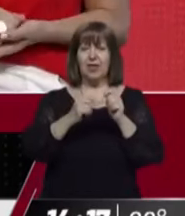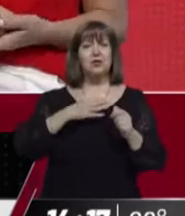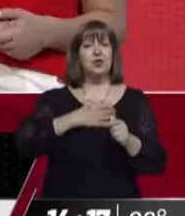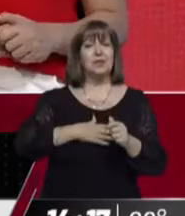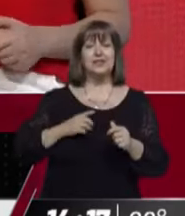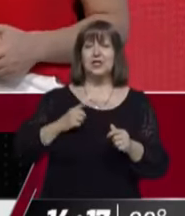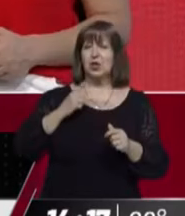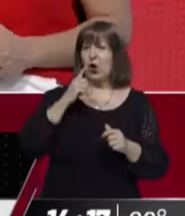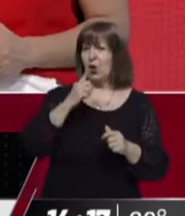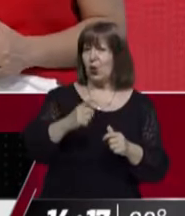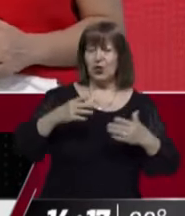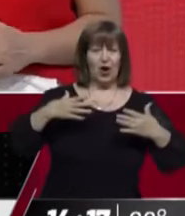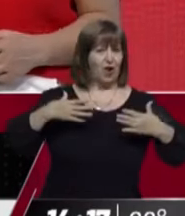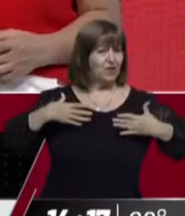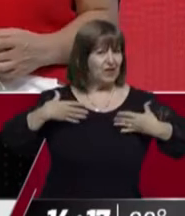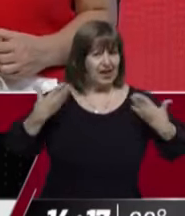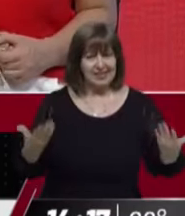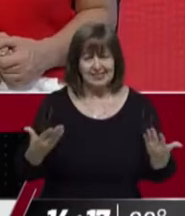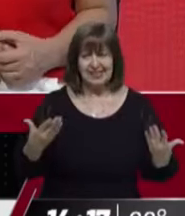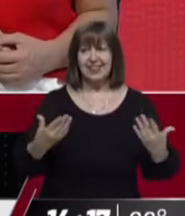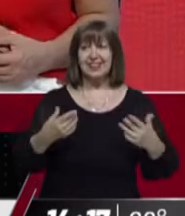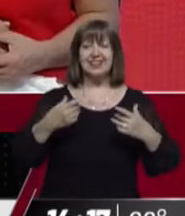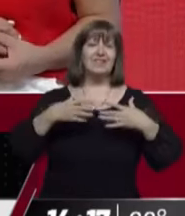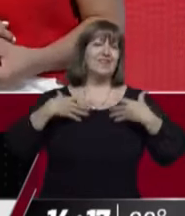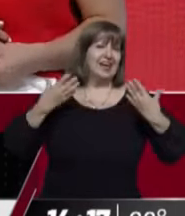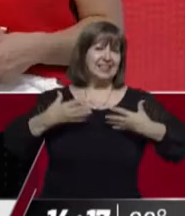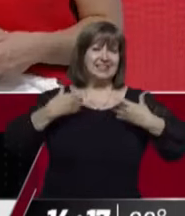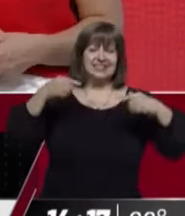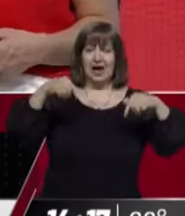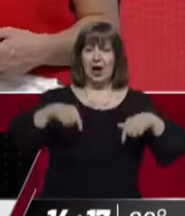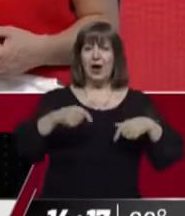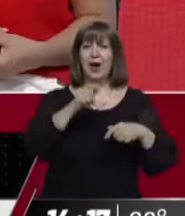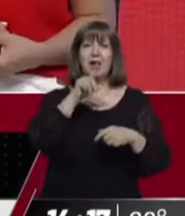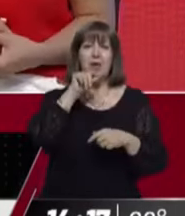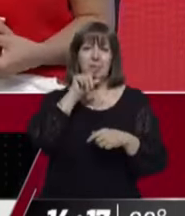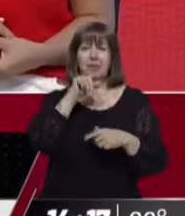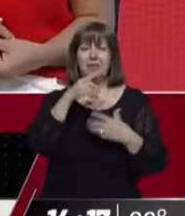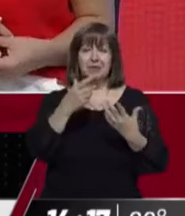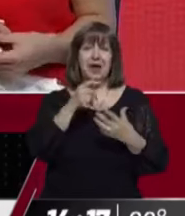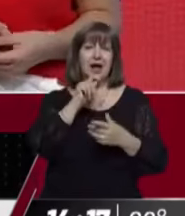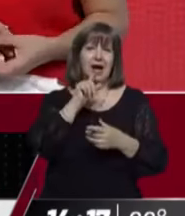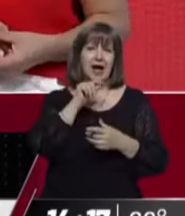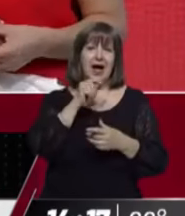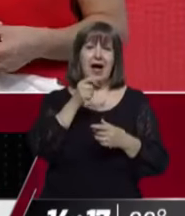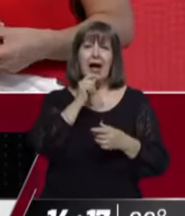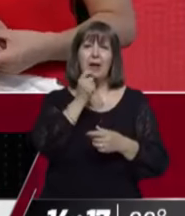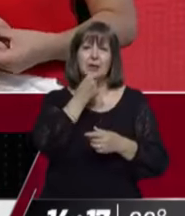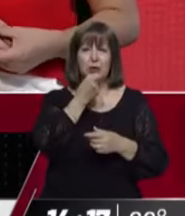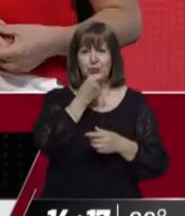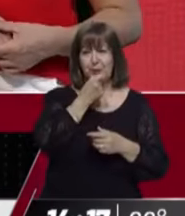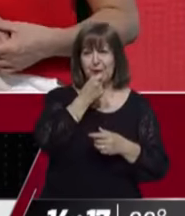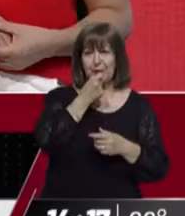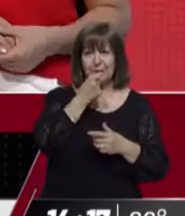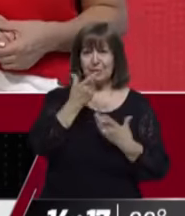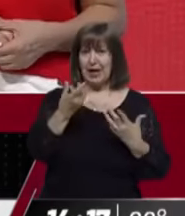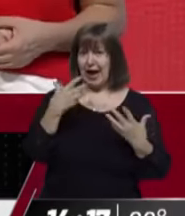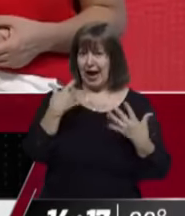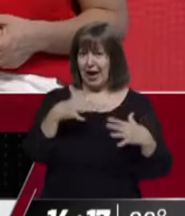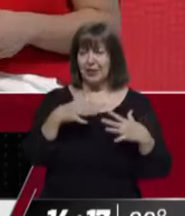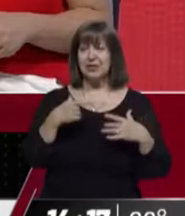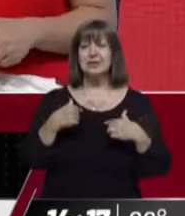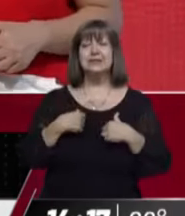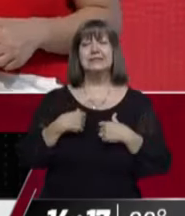orgullo y una felicidad ver la cantidad Felicitaciones de mujeres que somos hoy en día. por todo lo que has logrado. Podríamos decir entonces que el mensaje